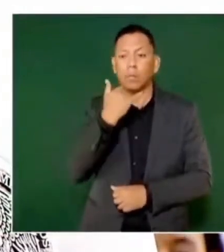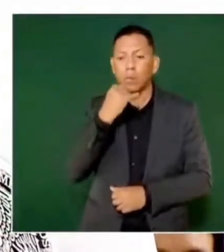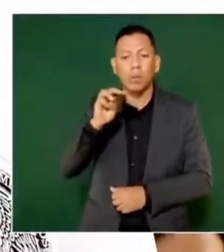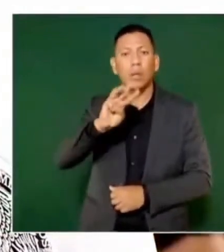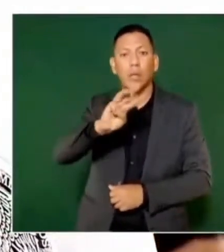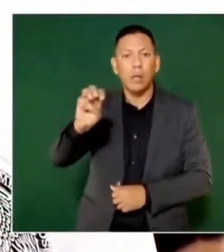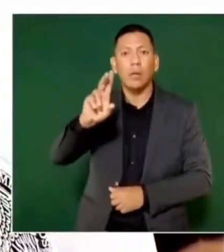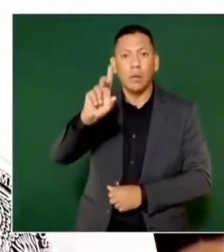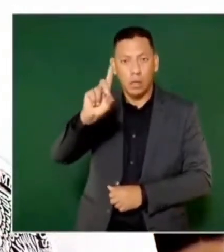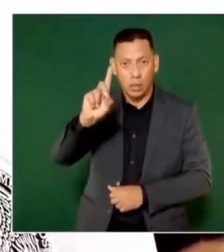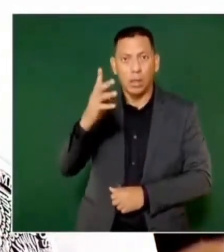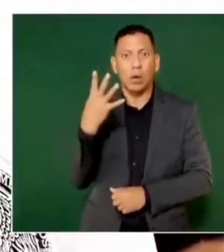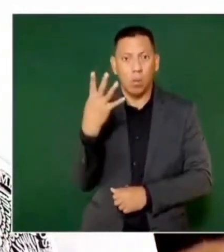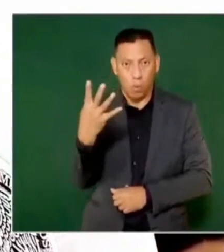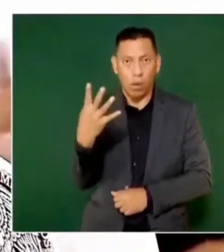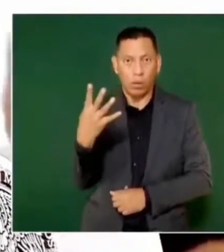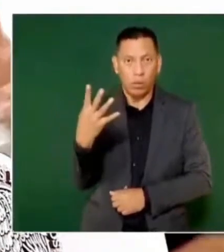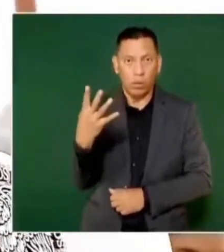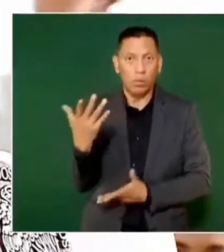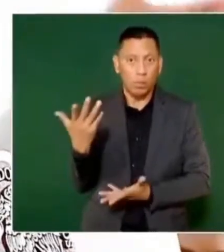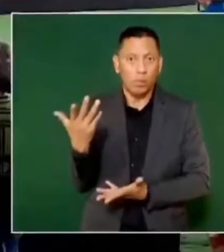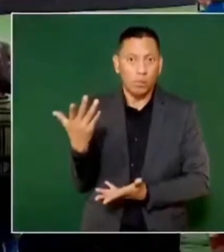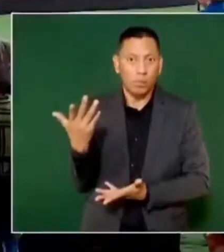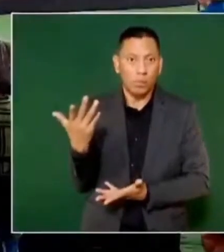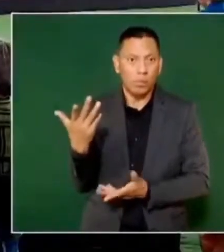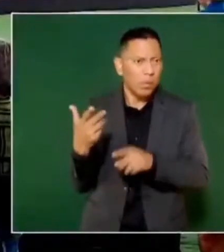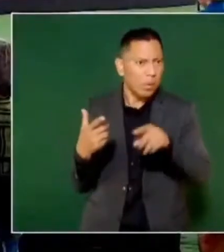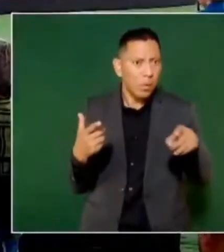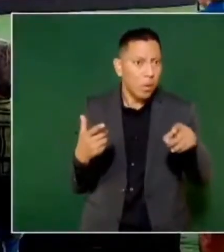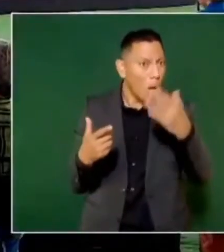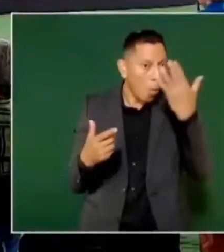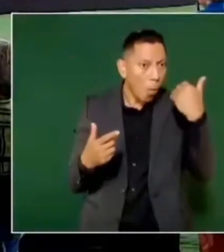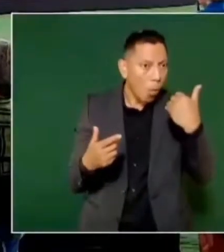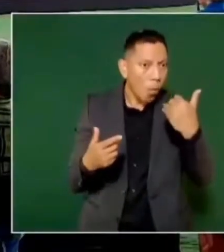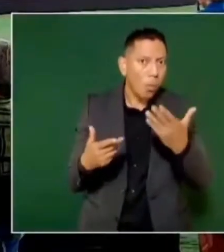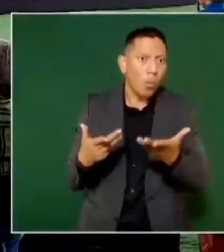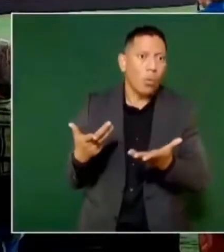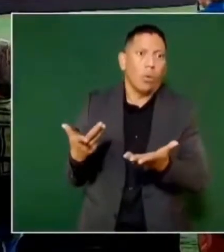334. Pues tenemos que ir informando, porque